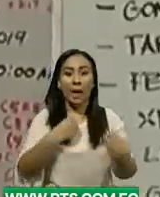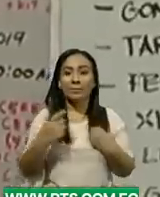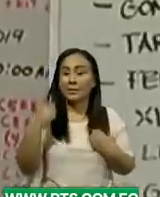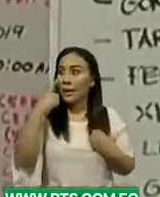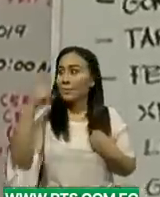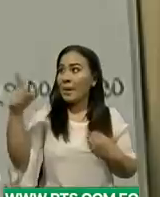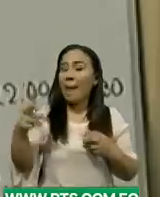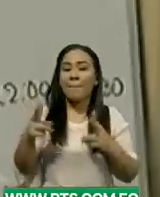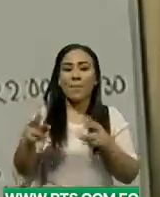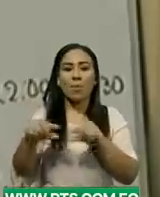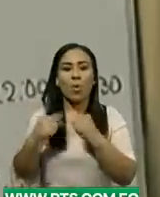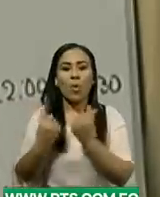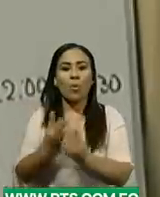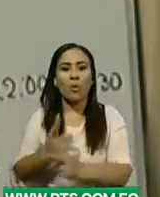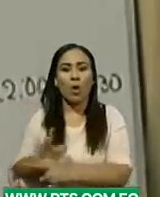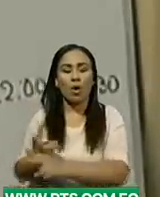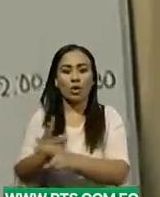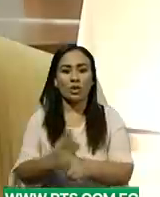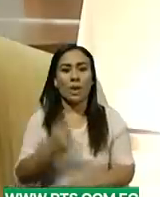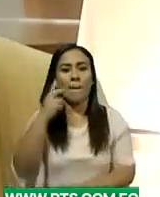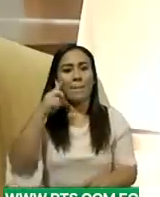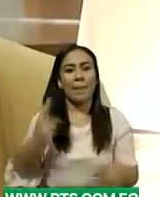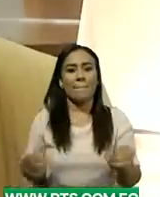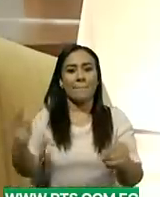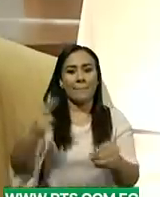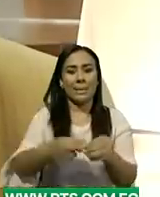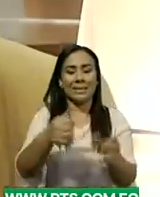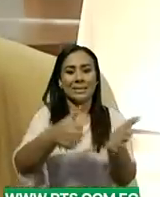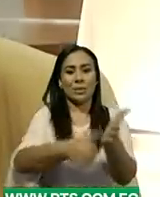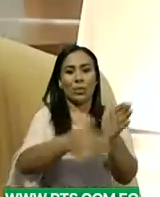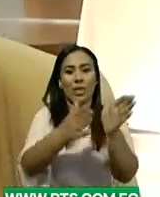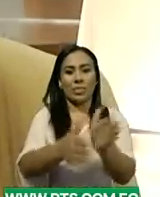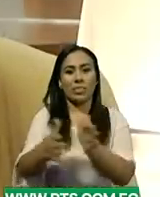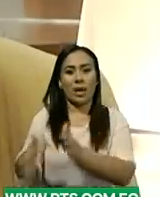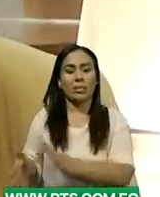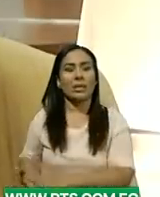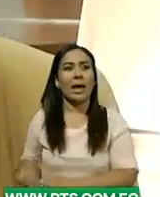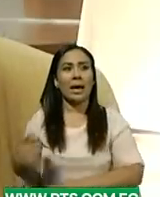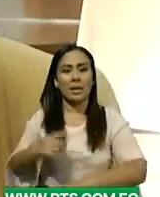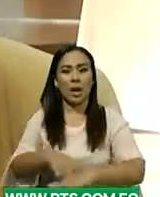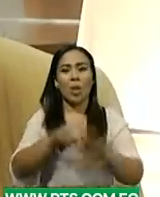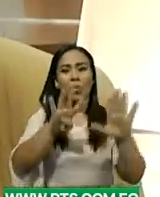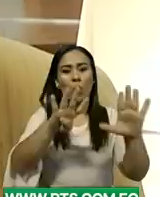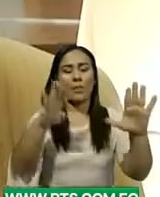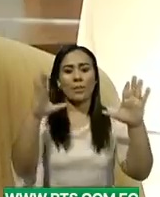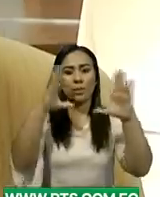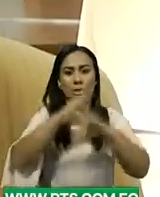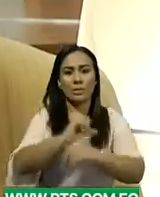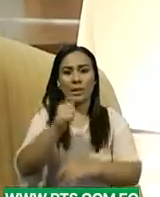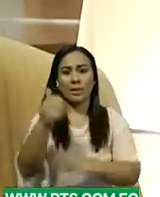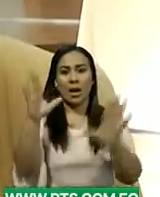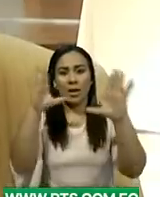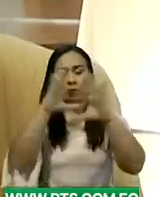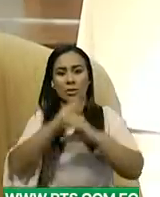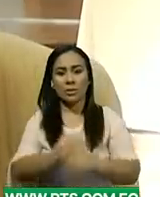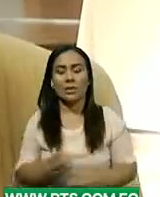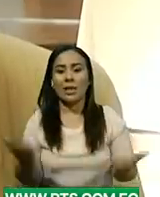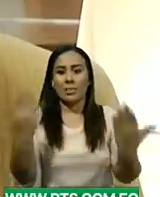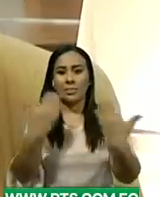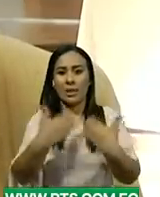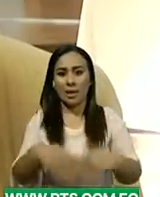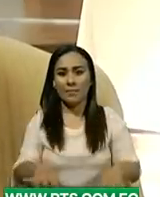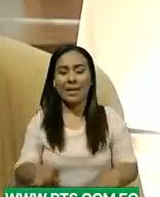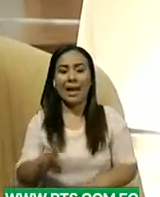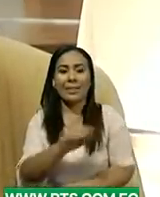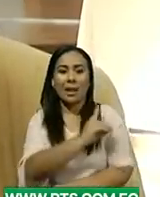los miembros del Consejo de Participación Ciudadana. Hasta mañana a las 9:10 de la noche terminaríamos la entrega, despacharíamos